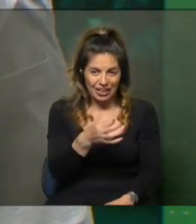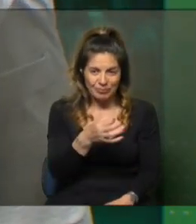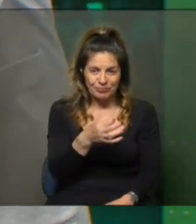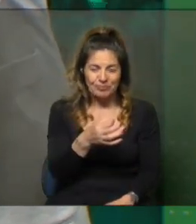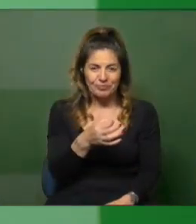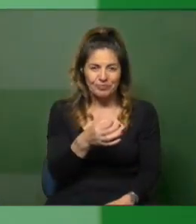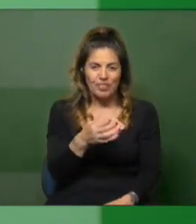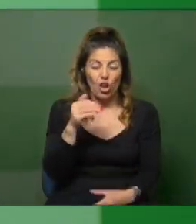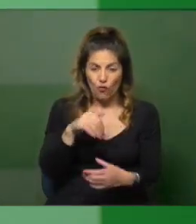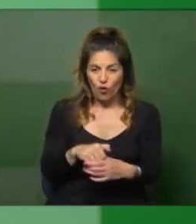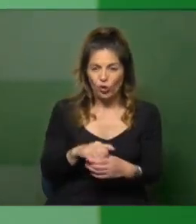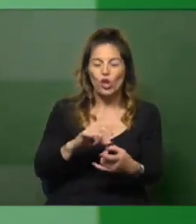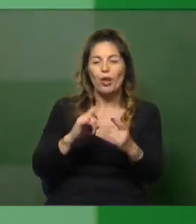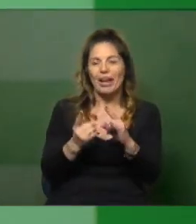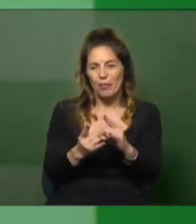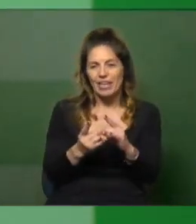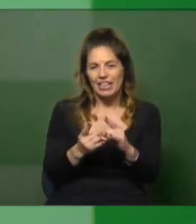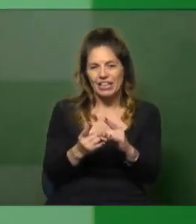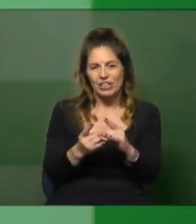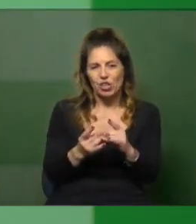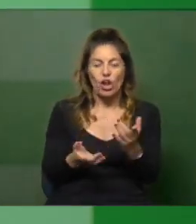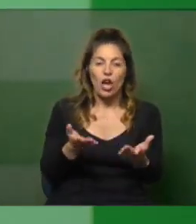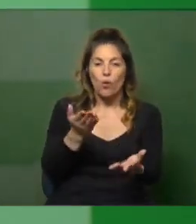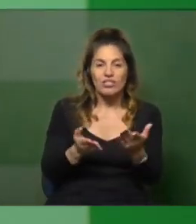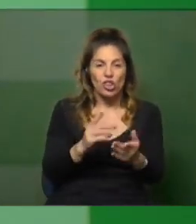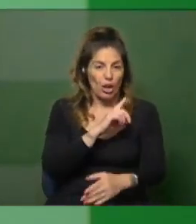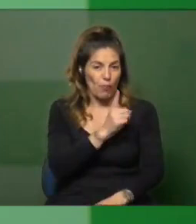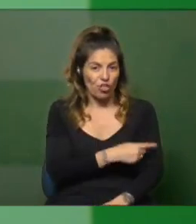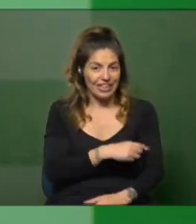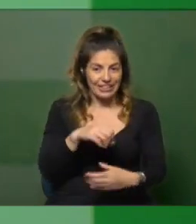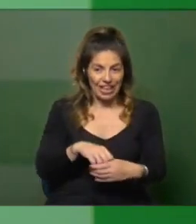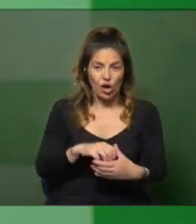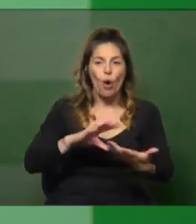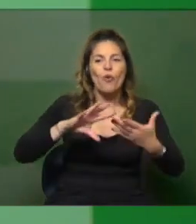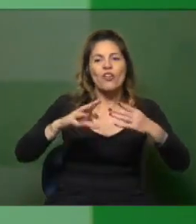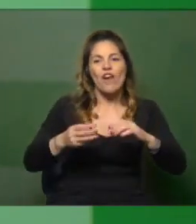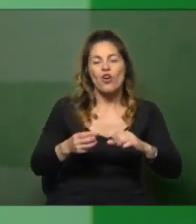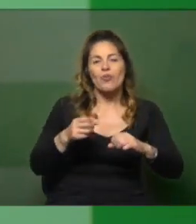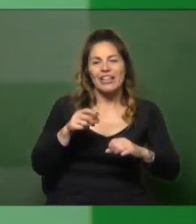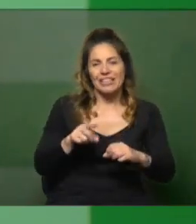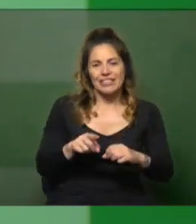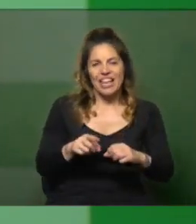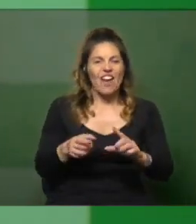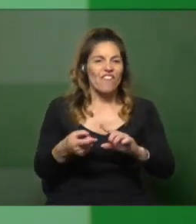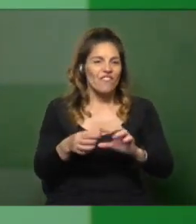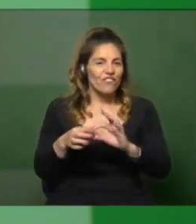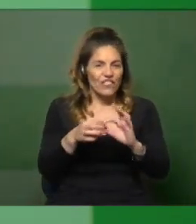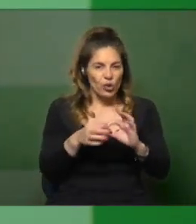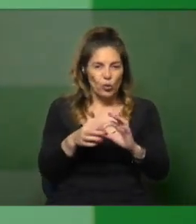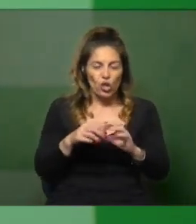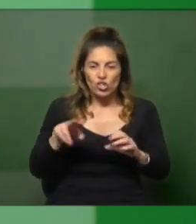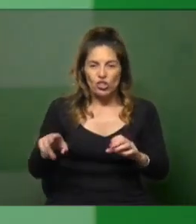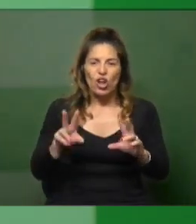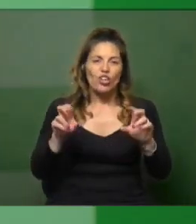de los votos no en el parlamento en la ecuación del poder interno Pero quizá una forma de que ese de que ese vínculo se sostenga sea con